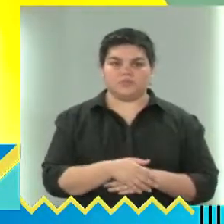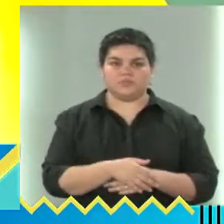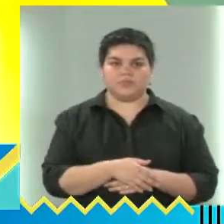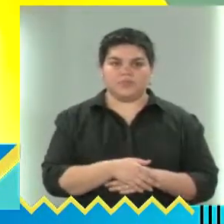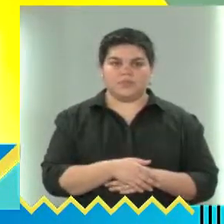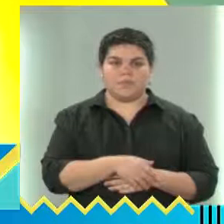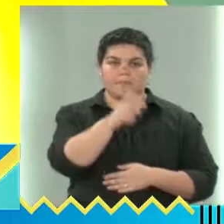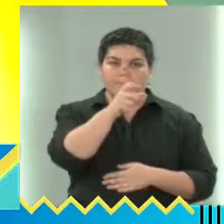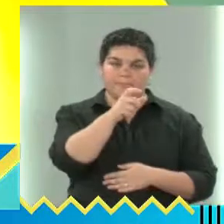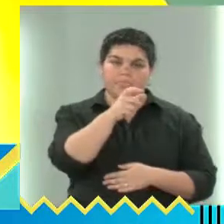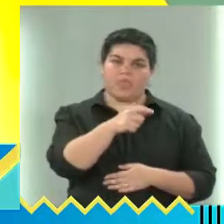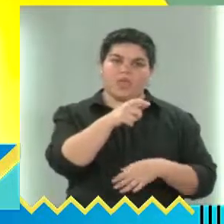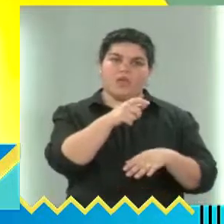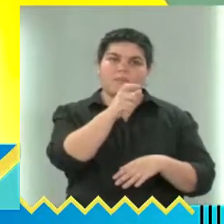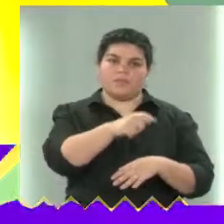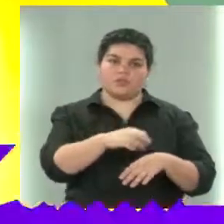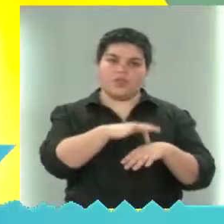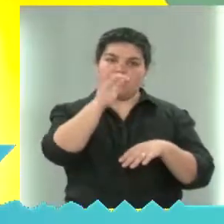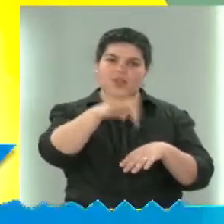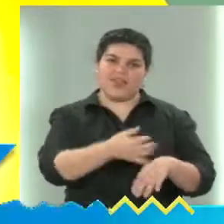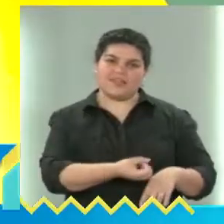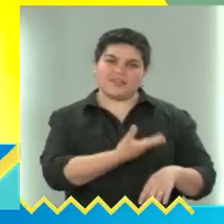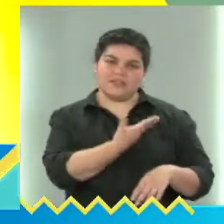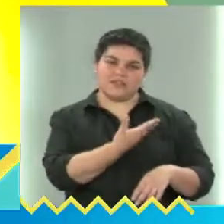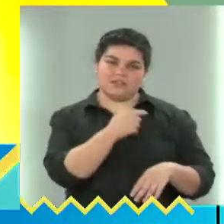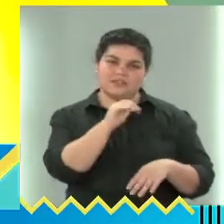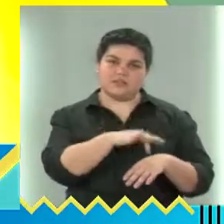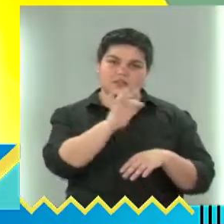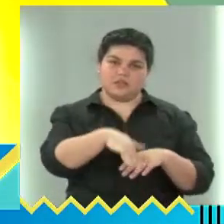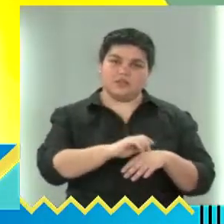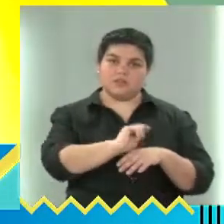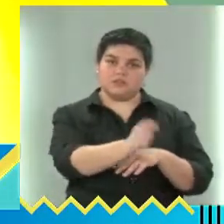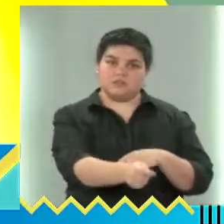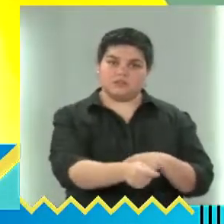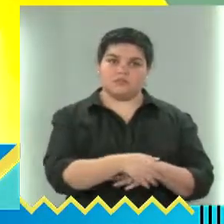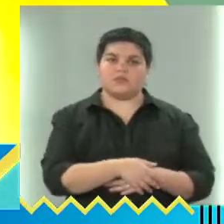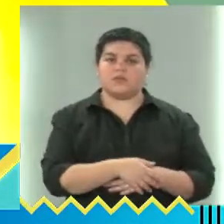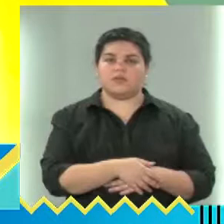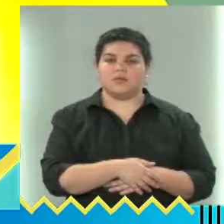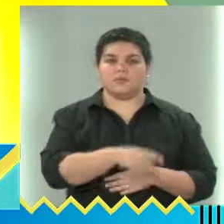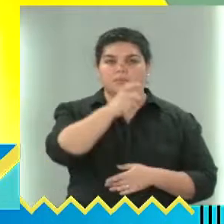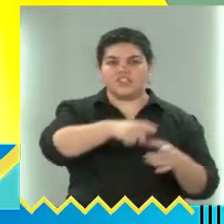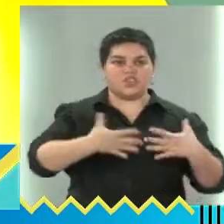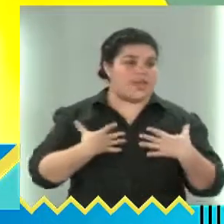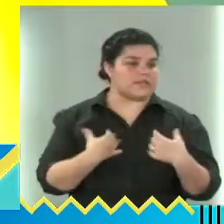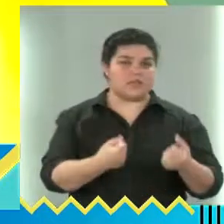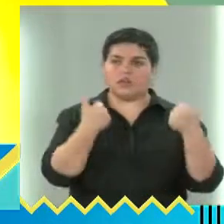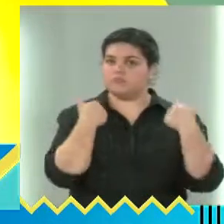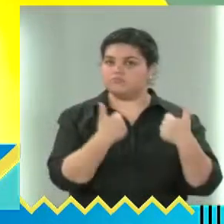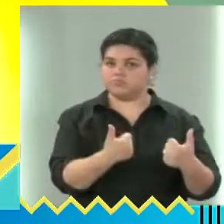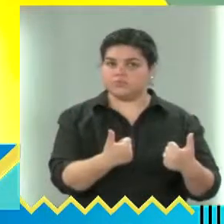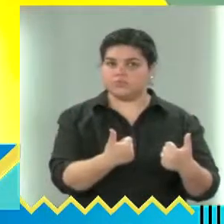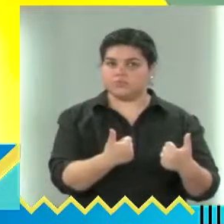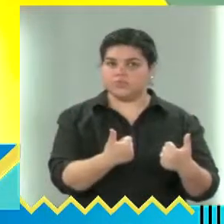donantes de sangre de un ambiente hospitalario donde a personas que están totalmente sanas de ese ambiente